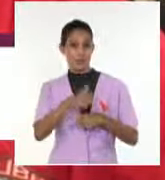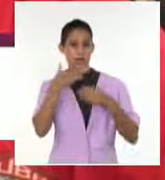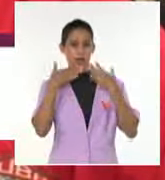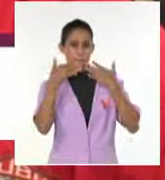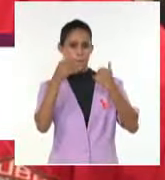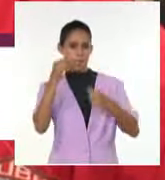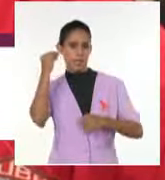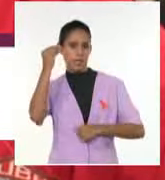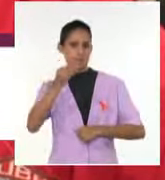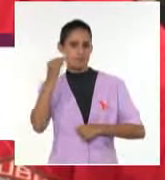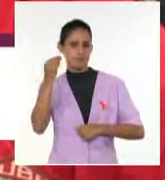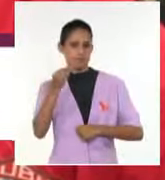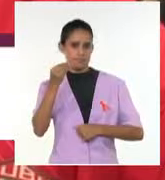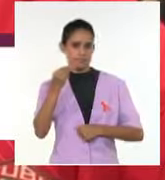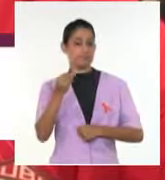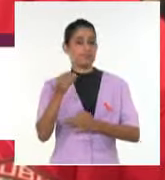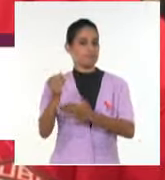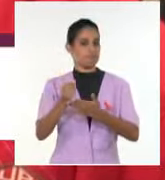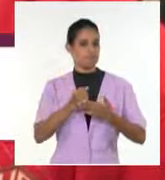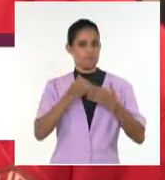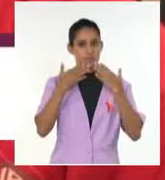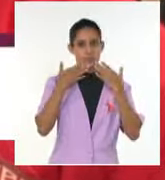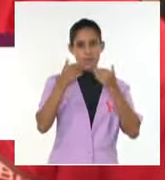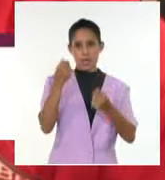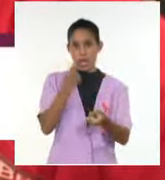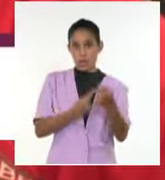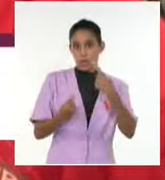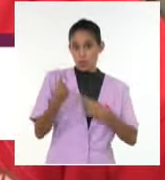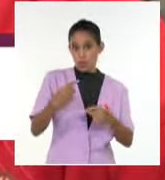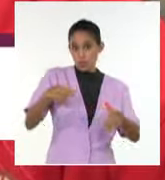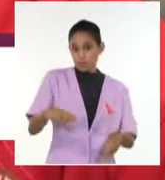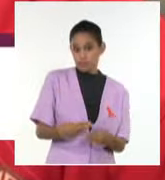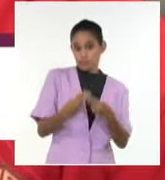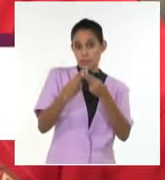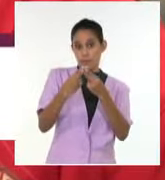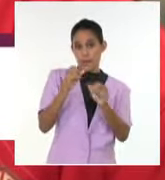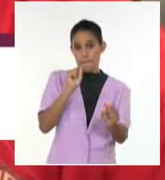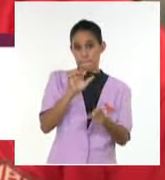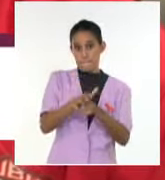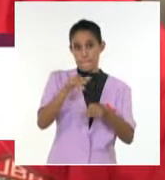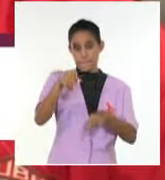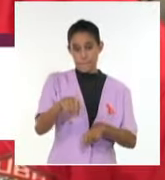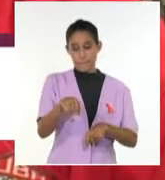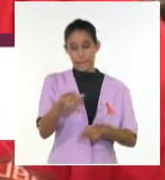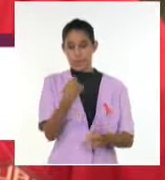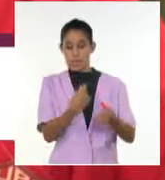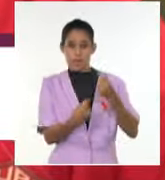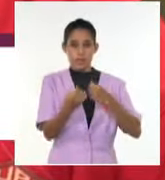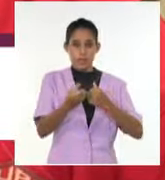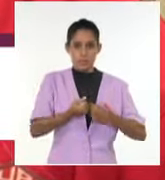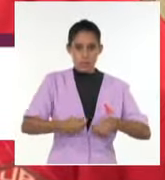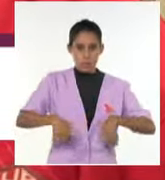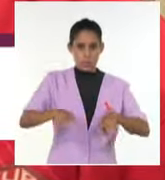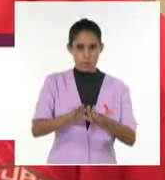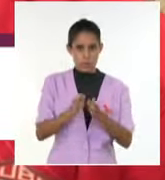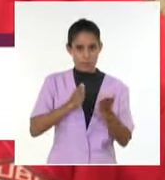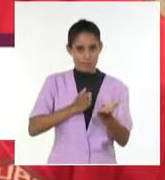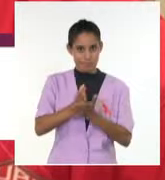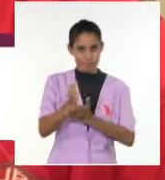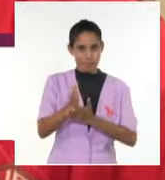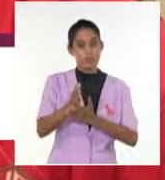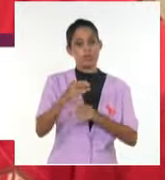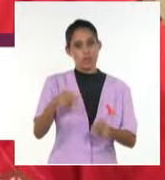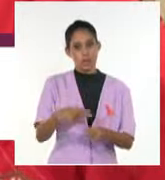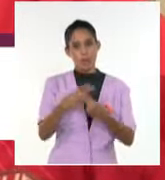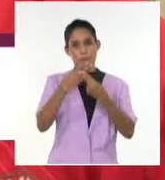bastantes posibilidades para poder realizar un trabajo decoroso en cuanto al seguimiento de las competencias